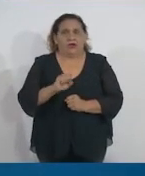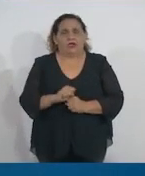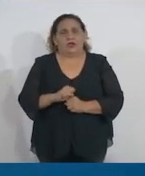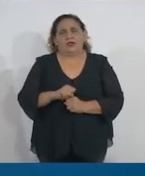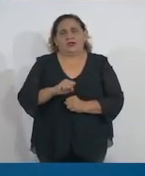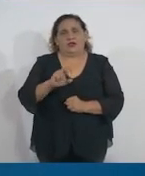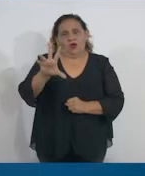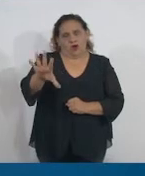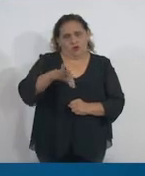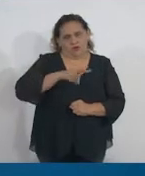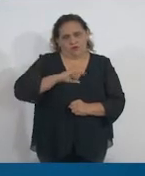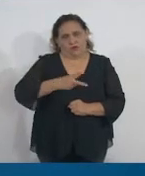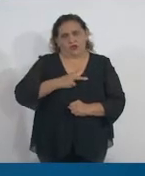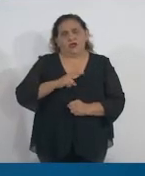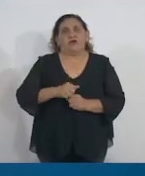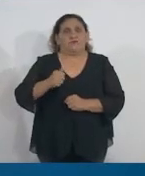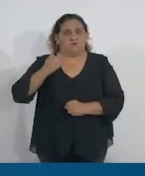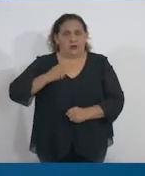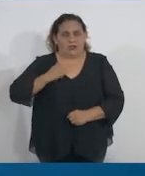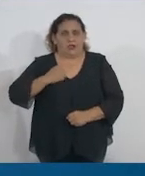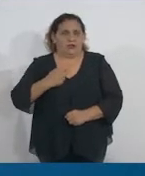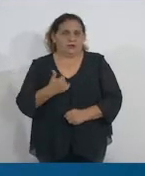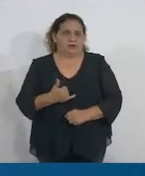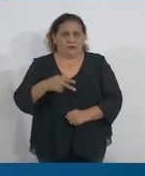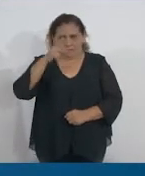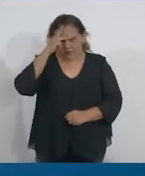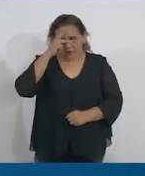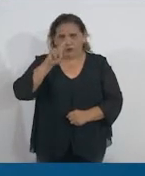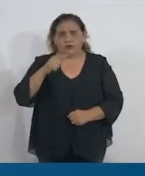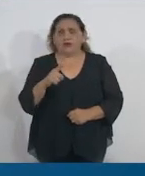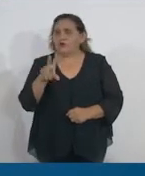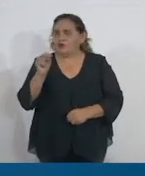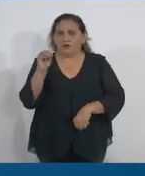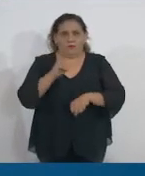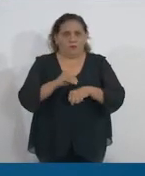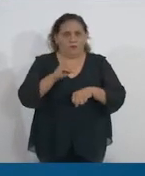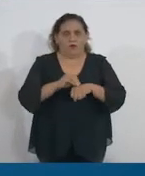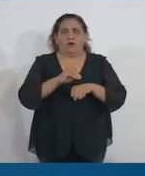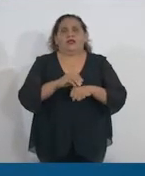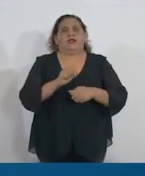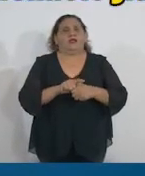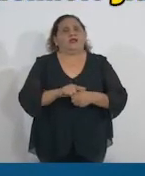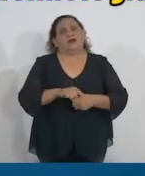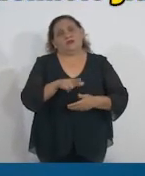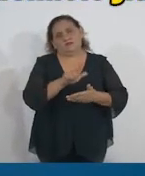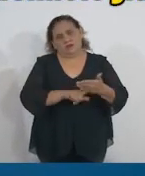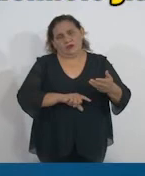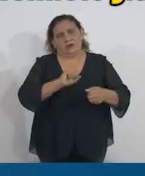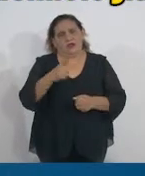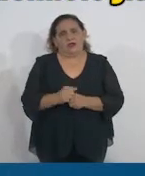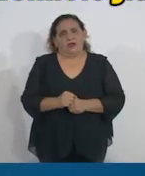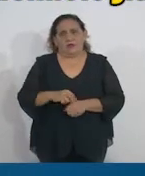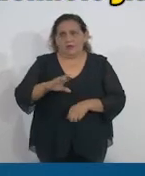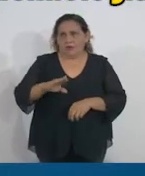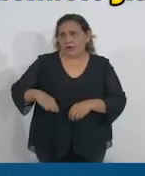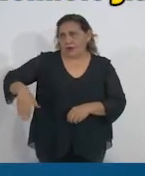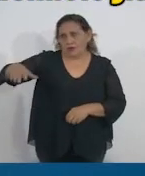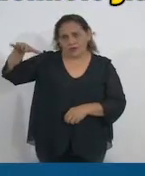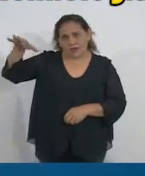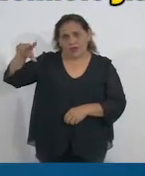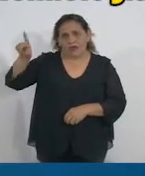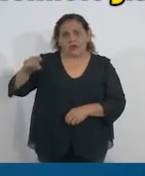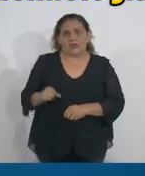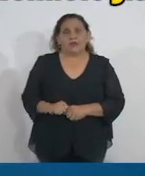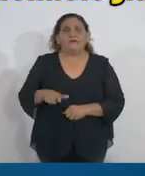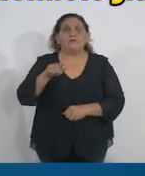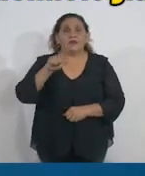contagiadas y diagnosticadas en Canadá y en Perú, cuyos casos no se incluyen en las cifras oficiales. El rango de edad de los casos confirmados